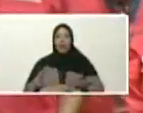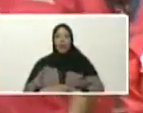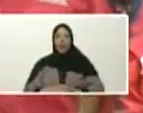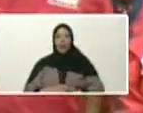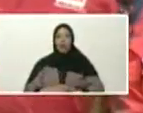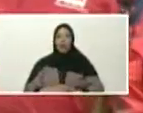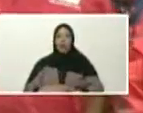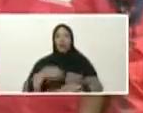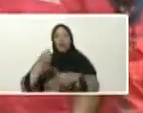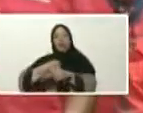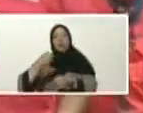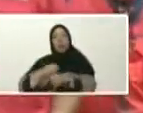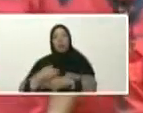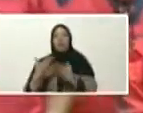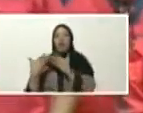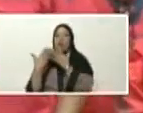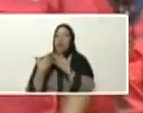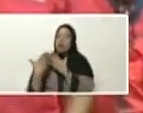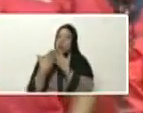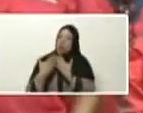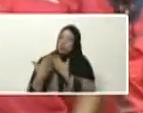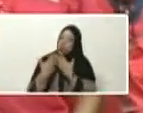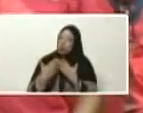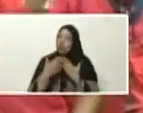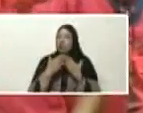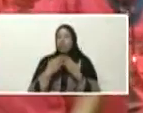estudio, el trabajo.